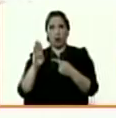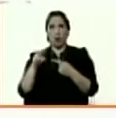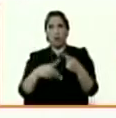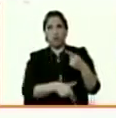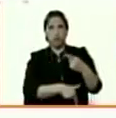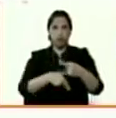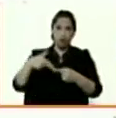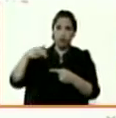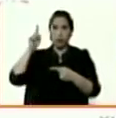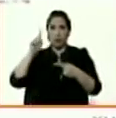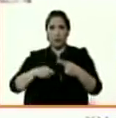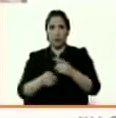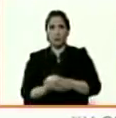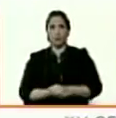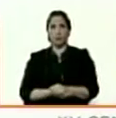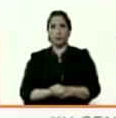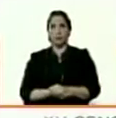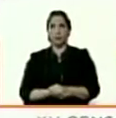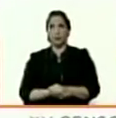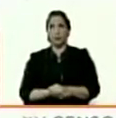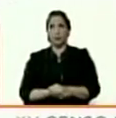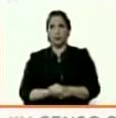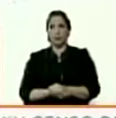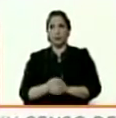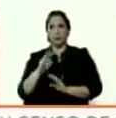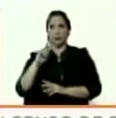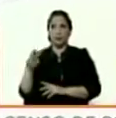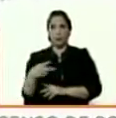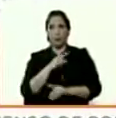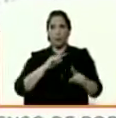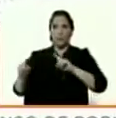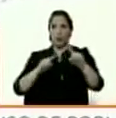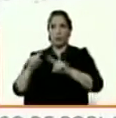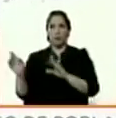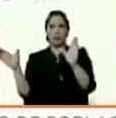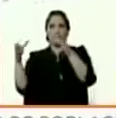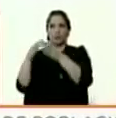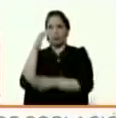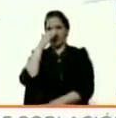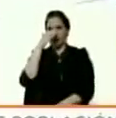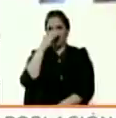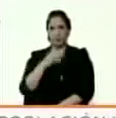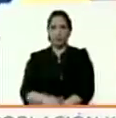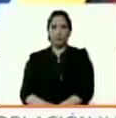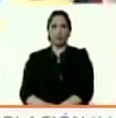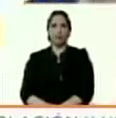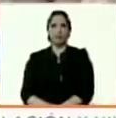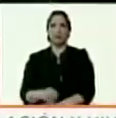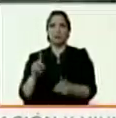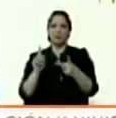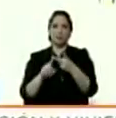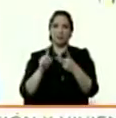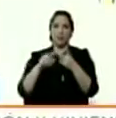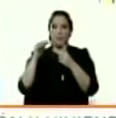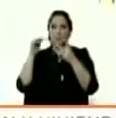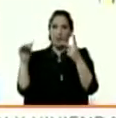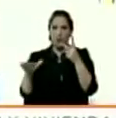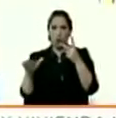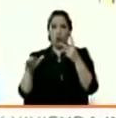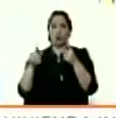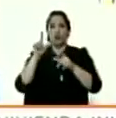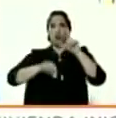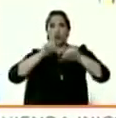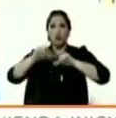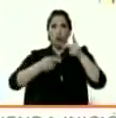Aquí está, y el segundo al mando de este grupo paramilitar, alias El Menor. Este es un tuit que publica